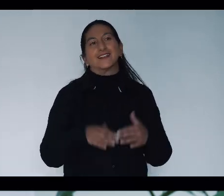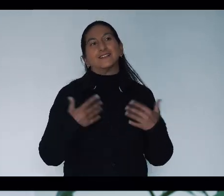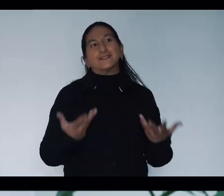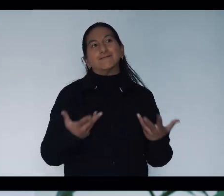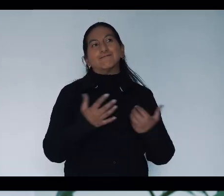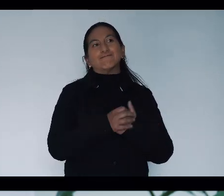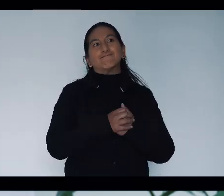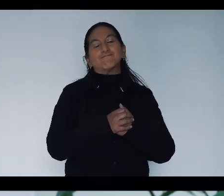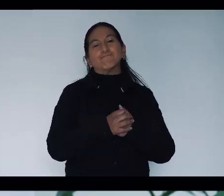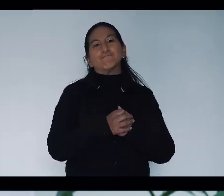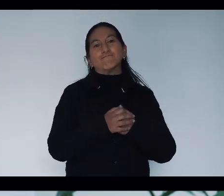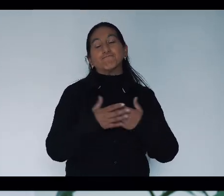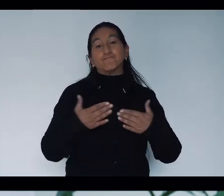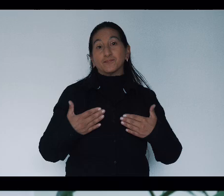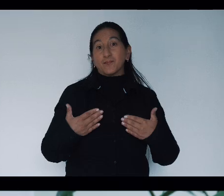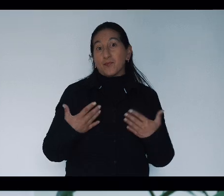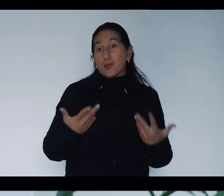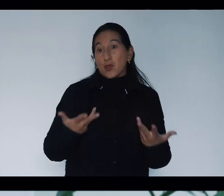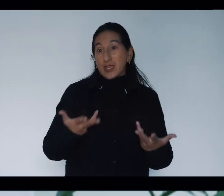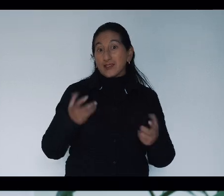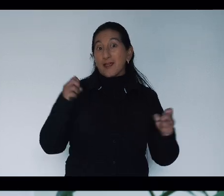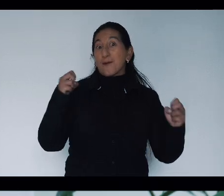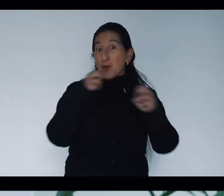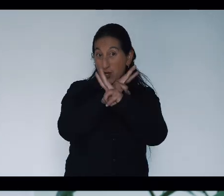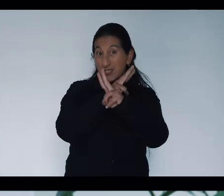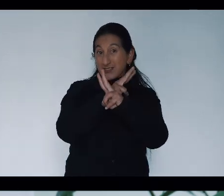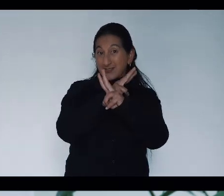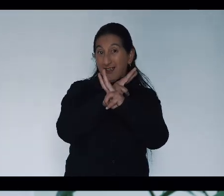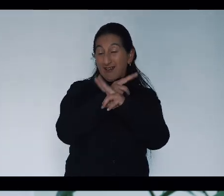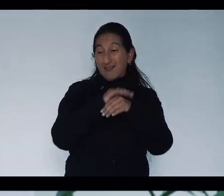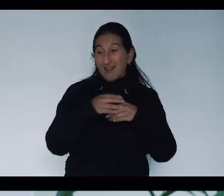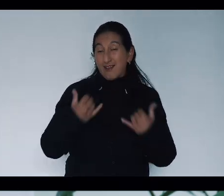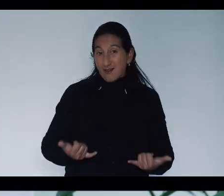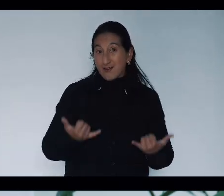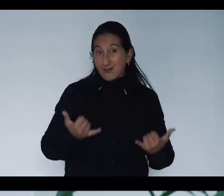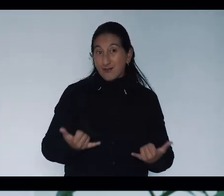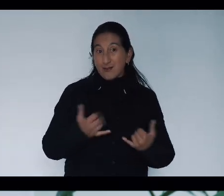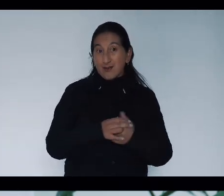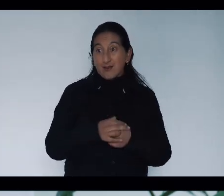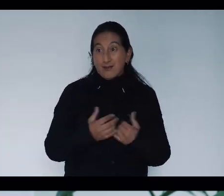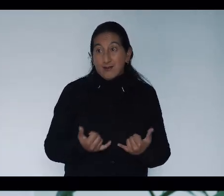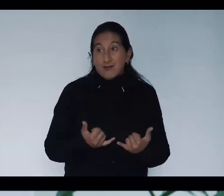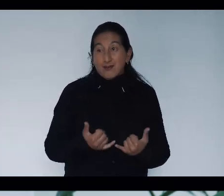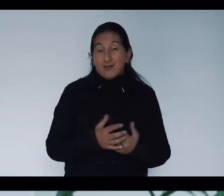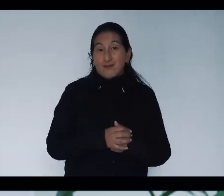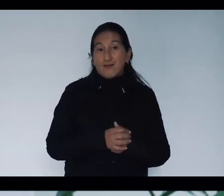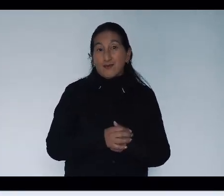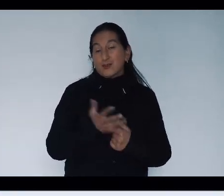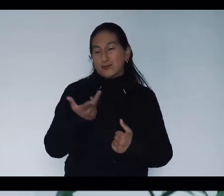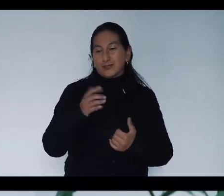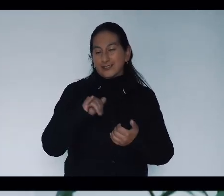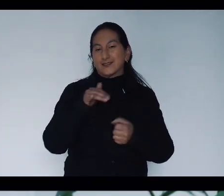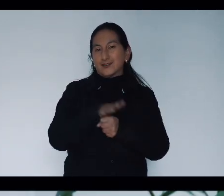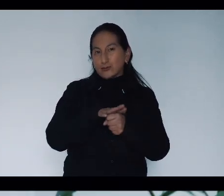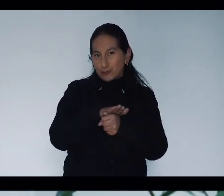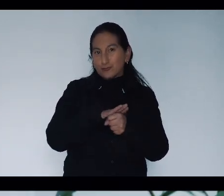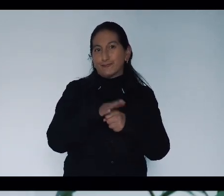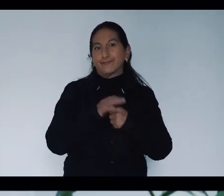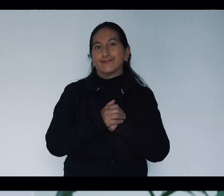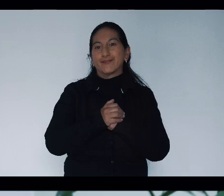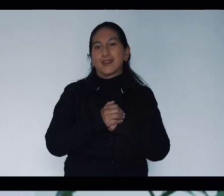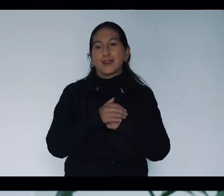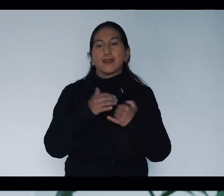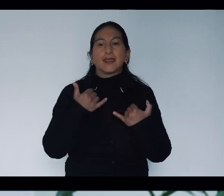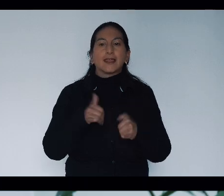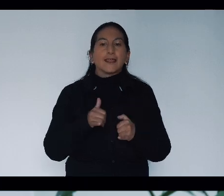y producto de esta violencia que está llevando ella en estos momentos dentro de su casa. Teniendo en